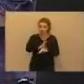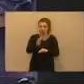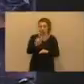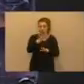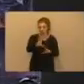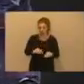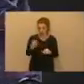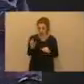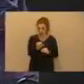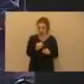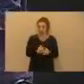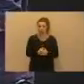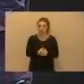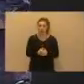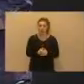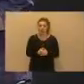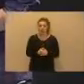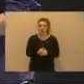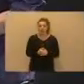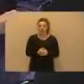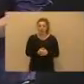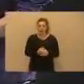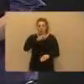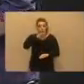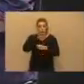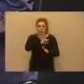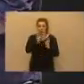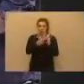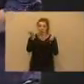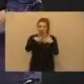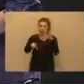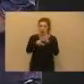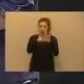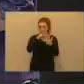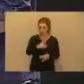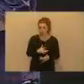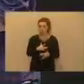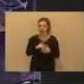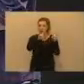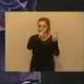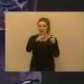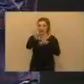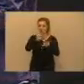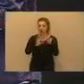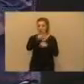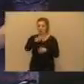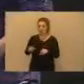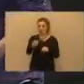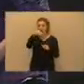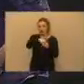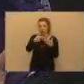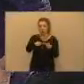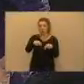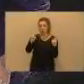admitir es que no hay del todo un cumplimiento de la legislación vigente en materia de selección de personal en el sector público